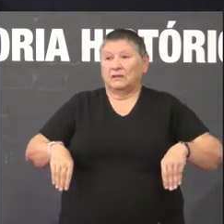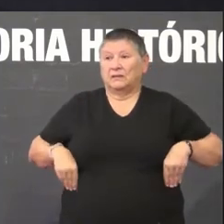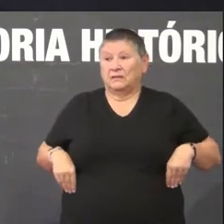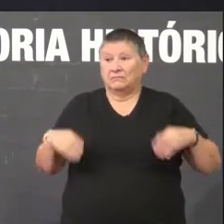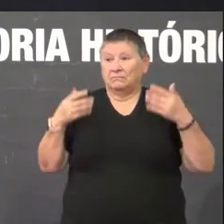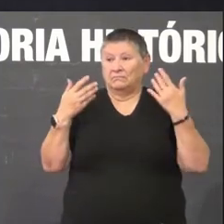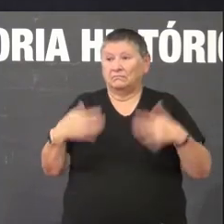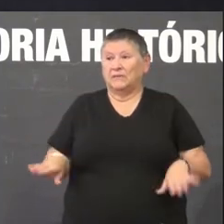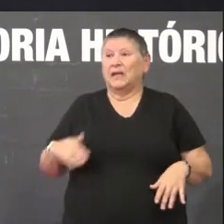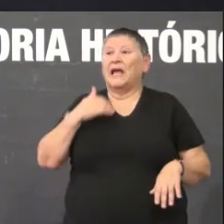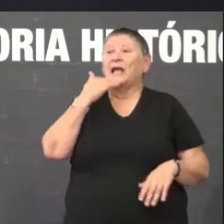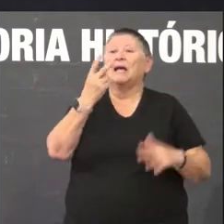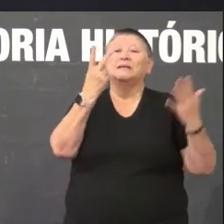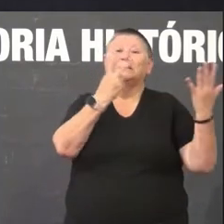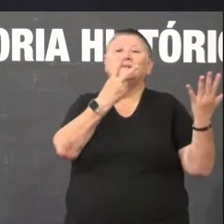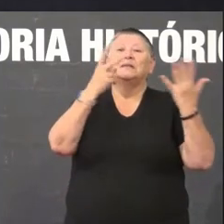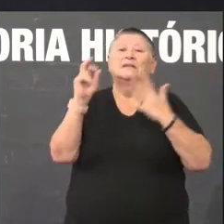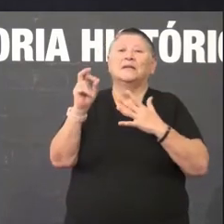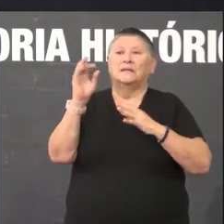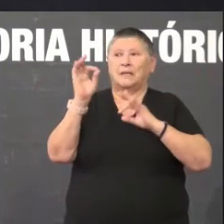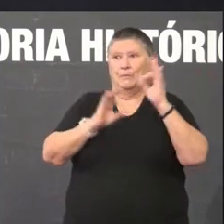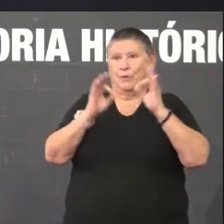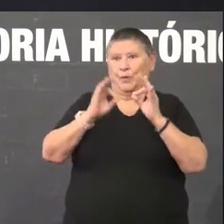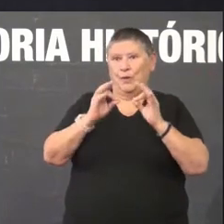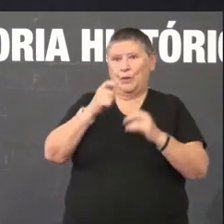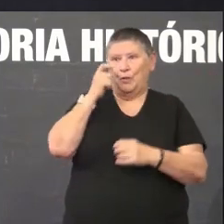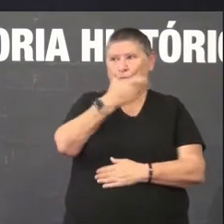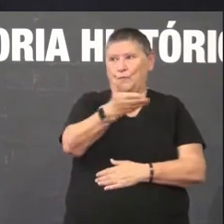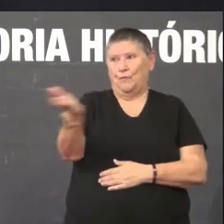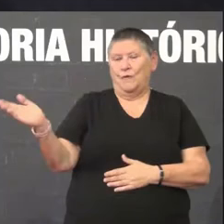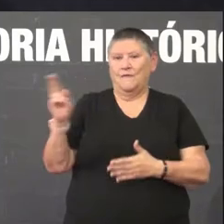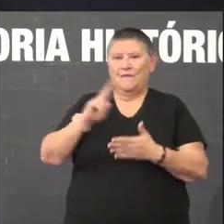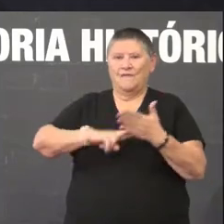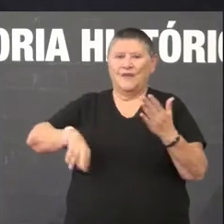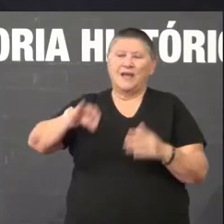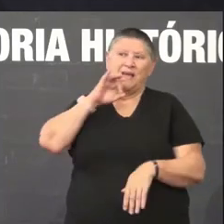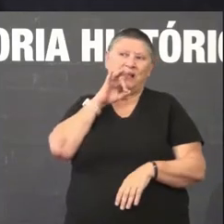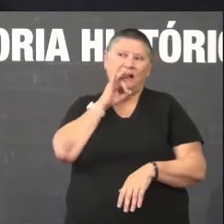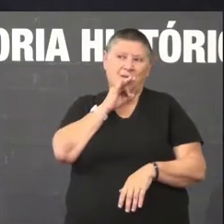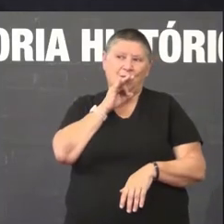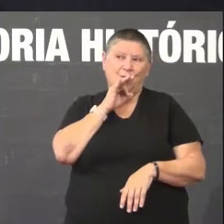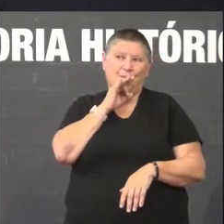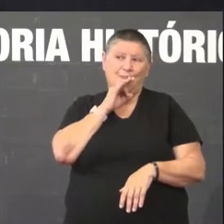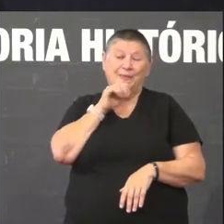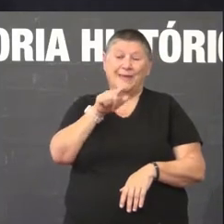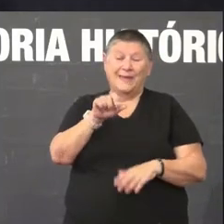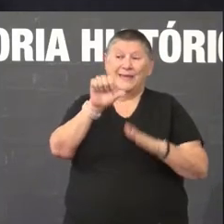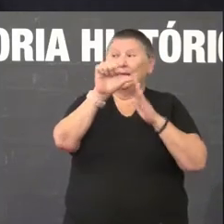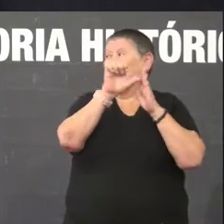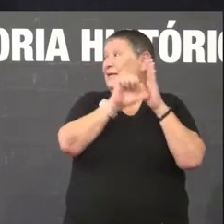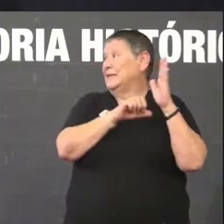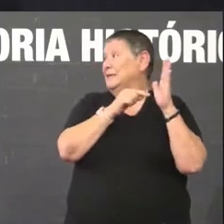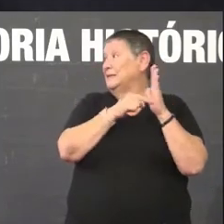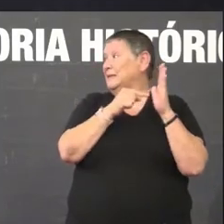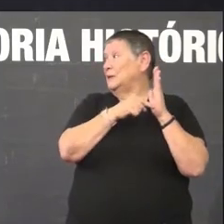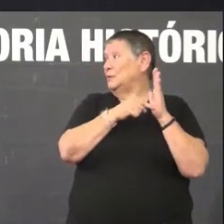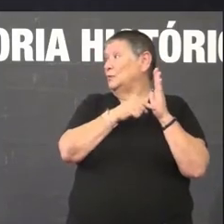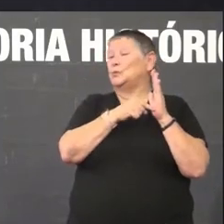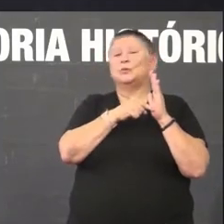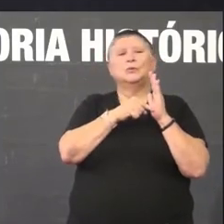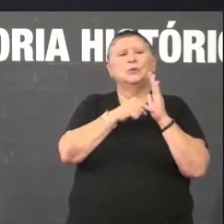o 70% da poboación galega, non? Bueno, pois este estatuto é do que vivimos, porque desde logo o